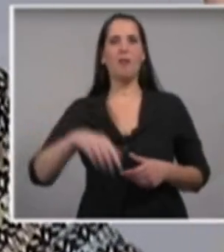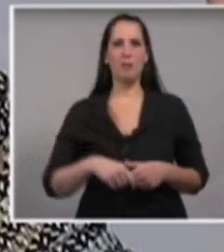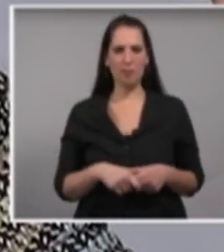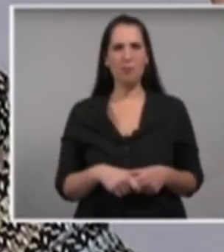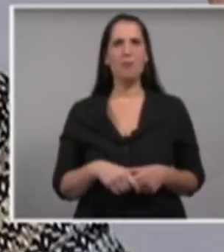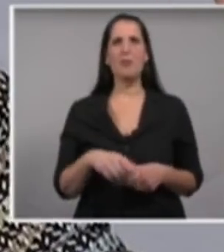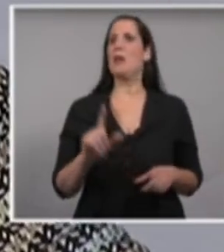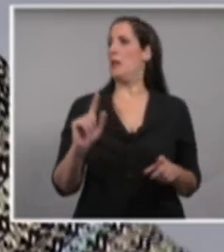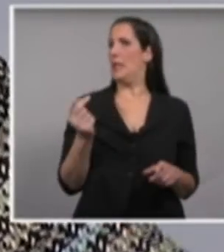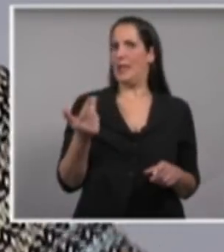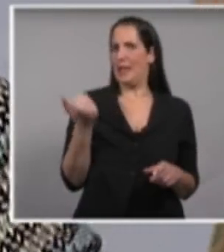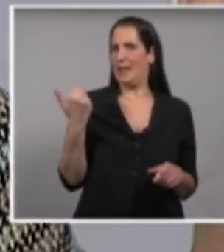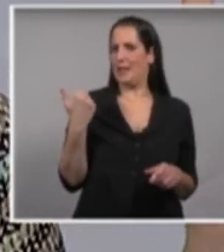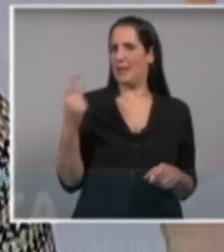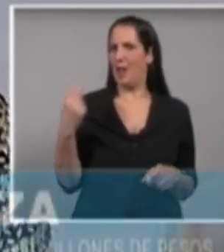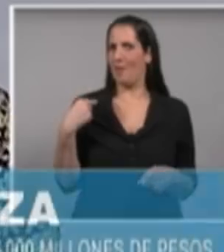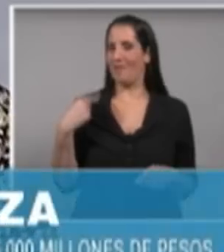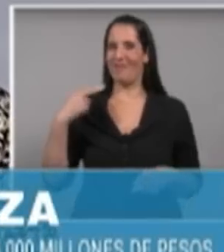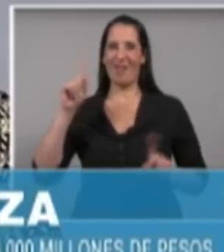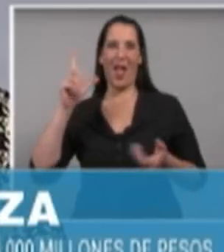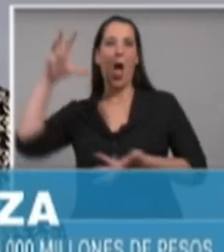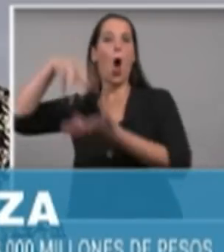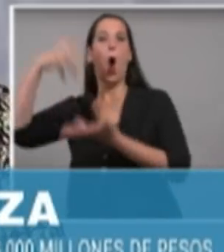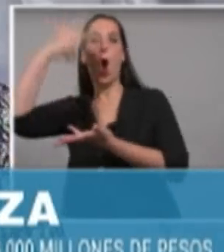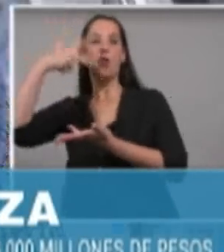Recién cuando desde el hotel